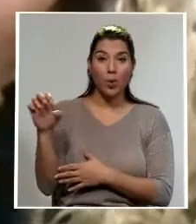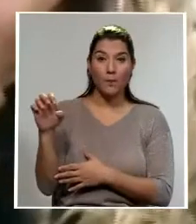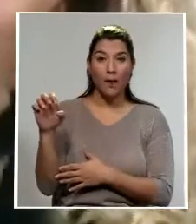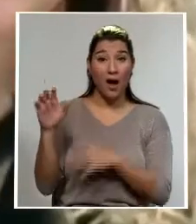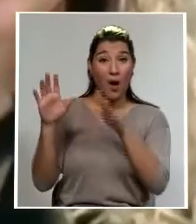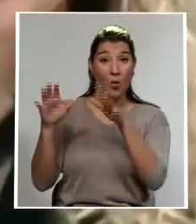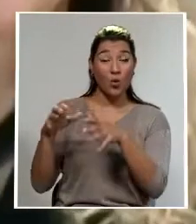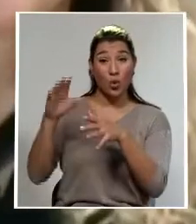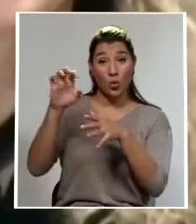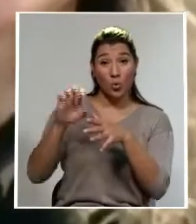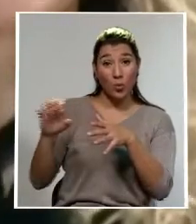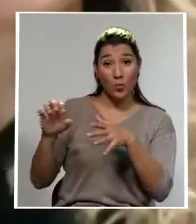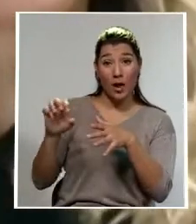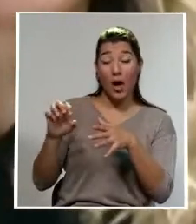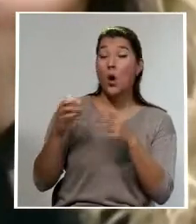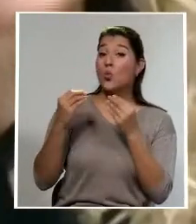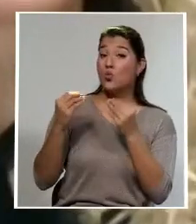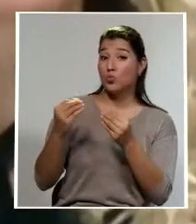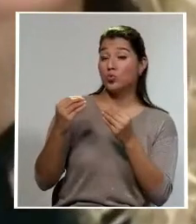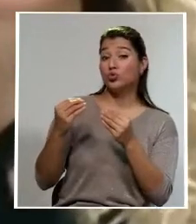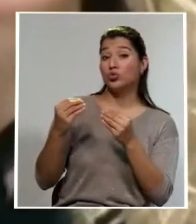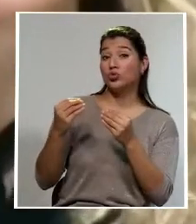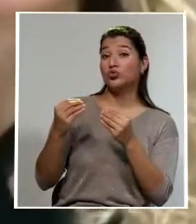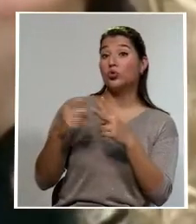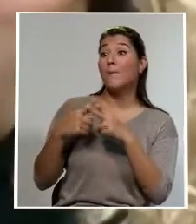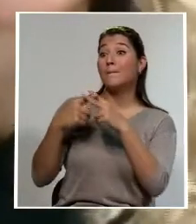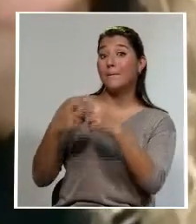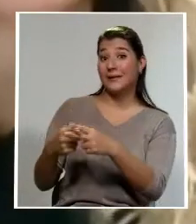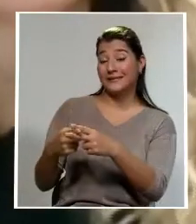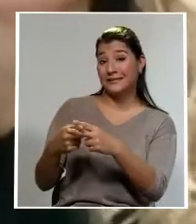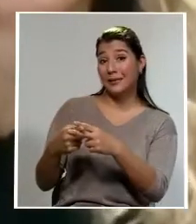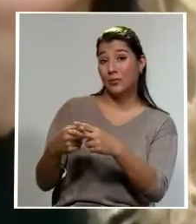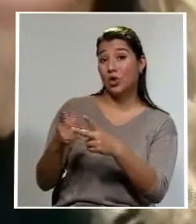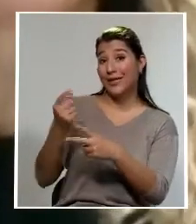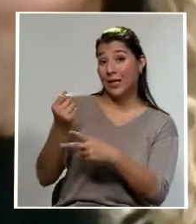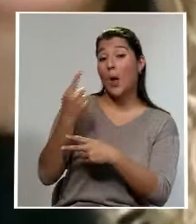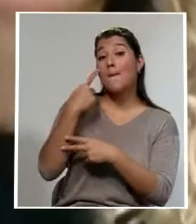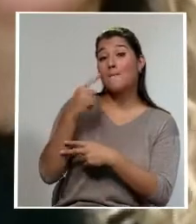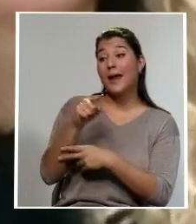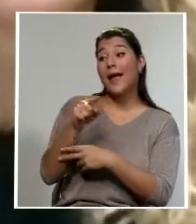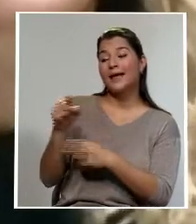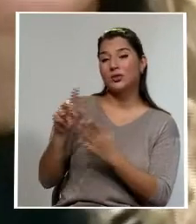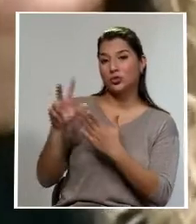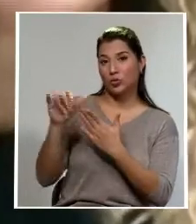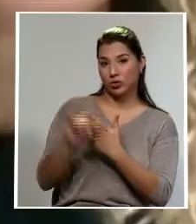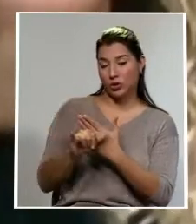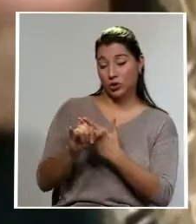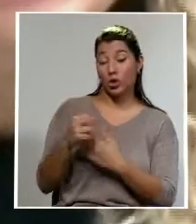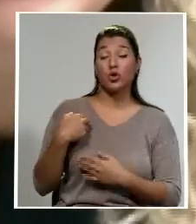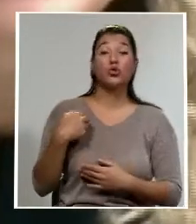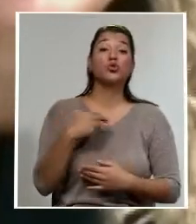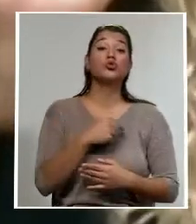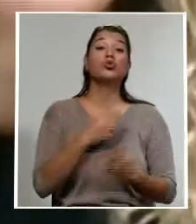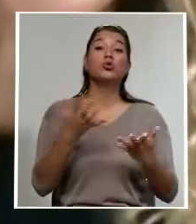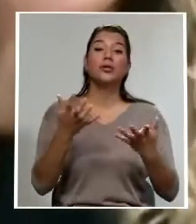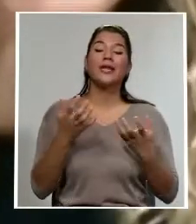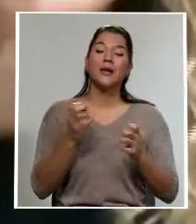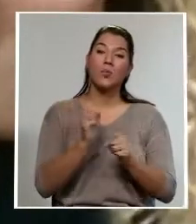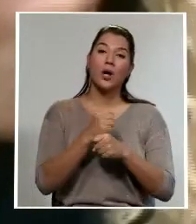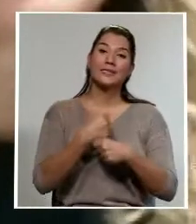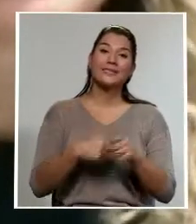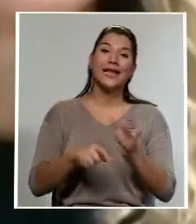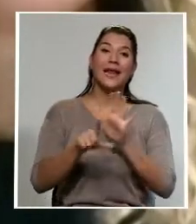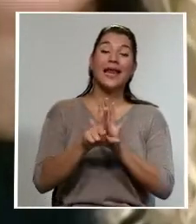Europea, pues muchos de los financiamientos se dan a través de esto. Nosotros lo que estamos es haciendo la ley para habilitar la